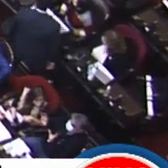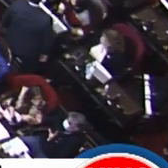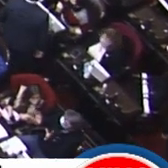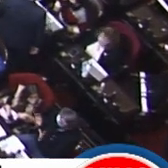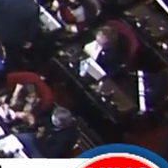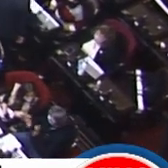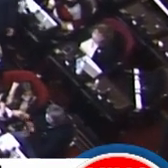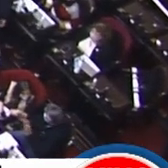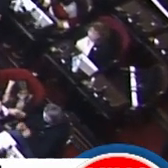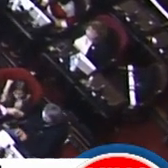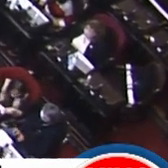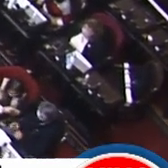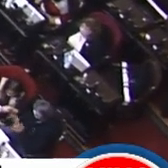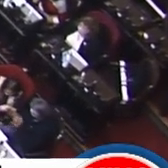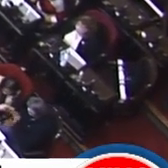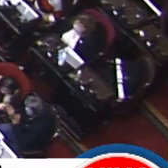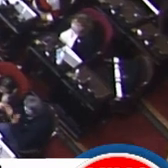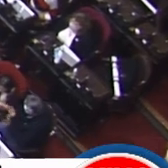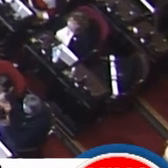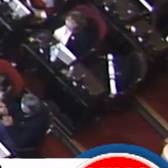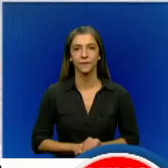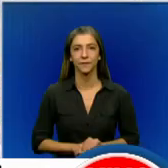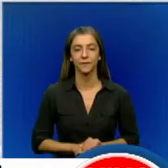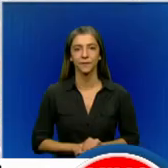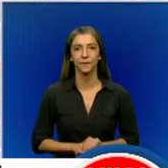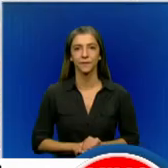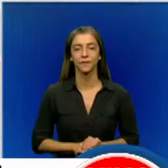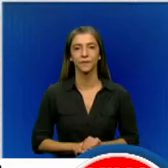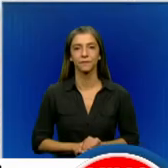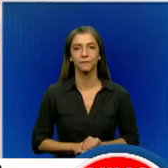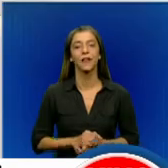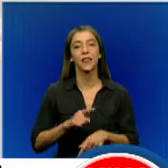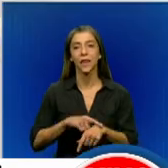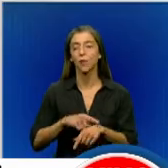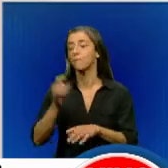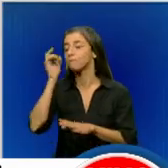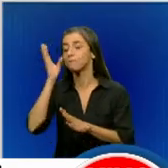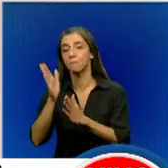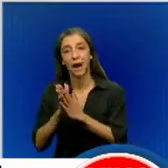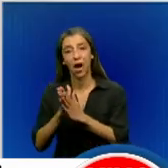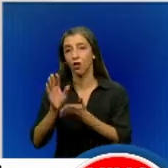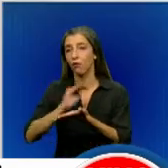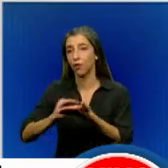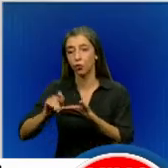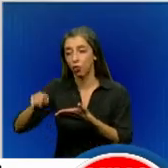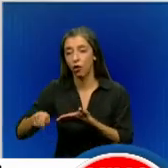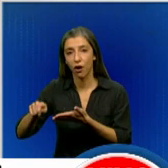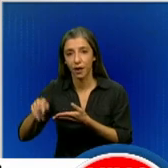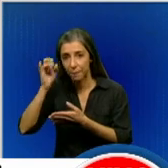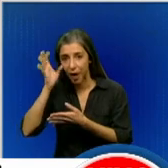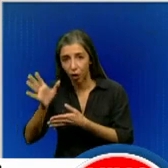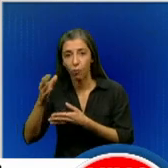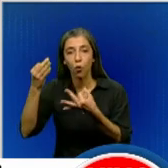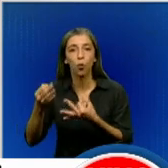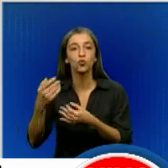tiempo perdón estaba discúlpeme diputado negro pero estaba tratando de ordenar un tema de un pedido de